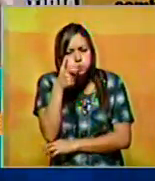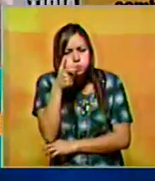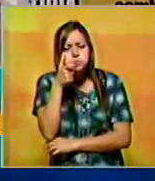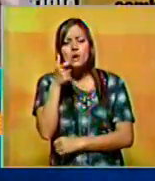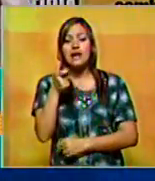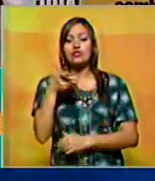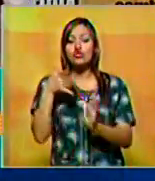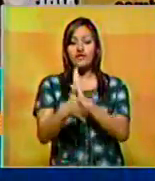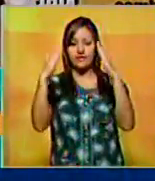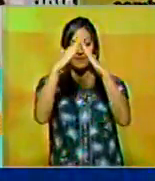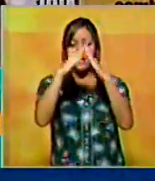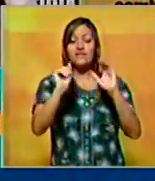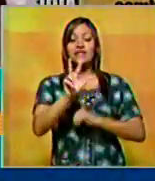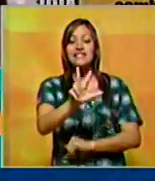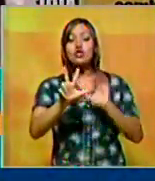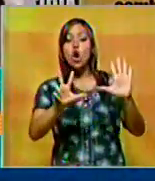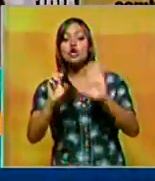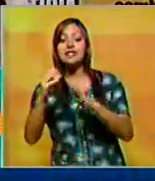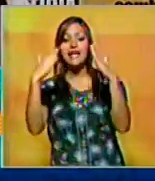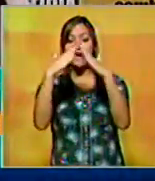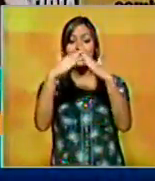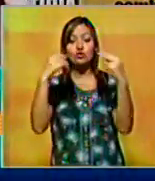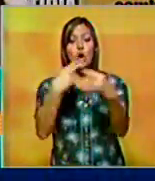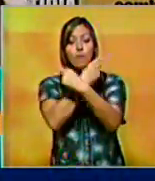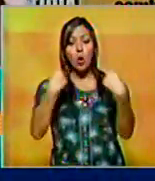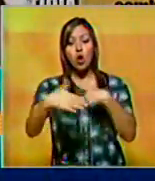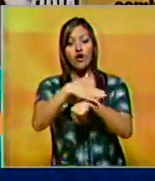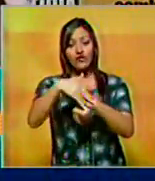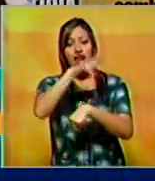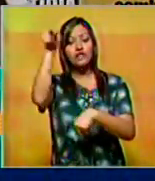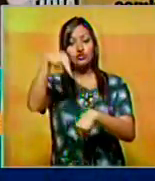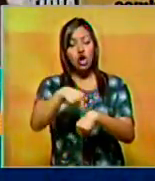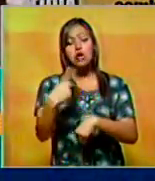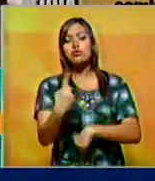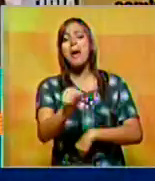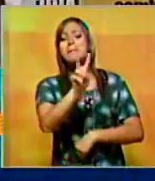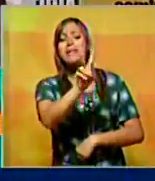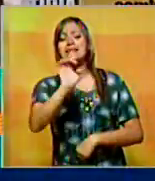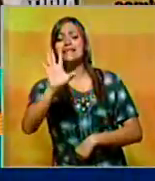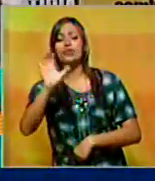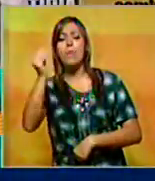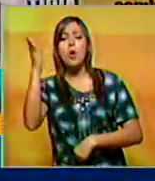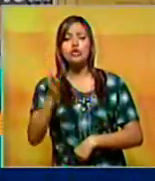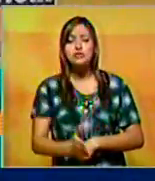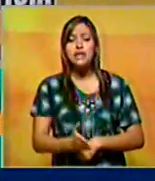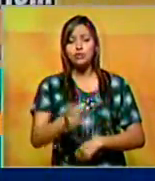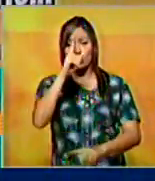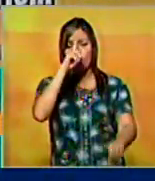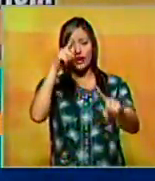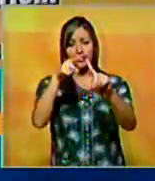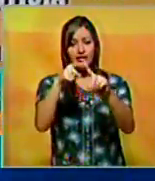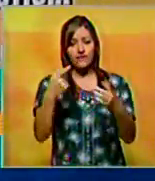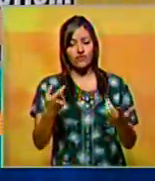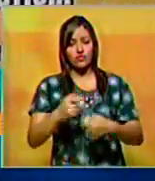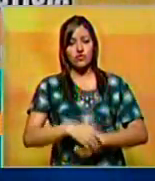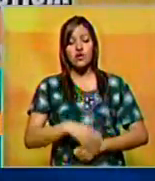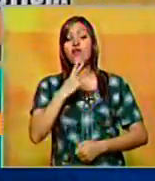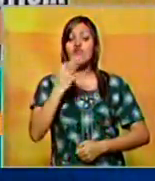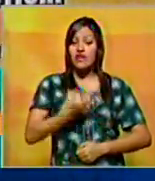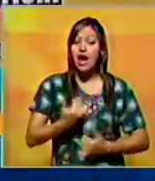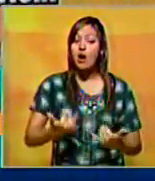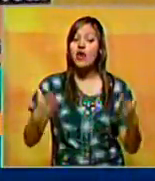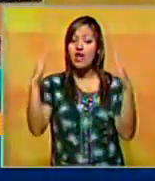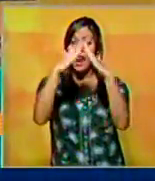Dicen que de las 380 casas prometidas por el gobierno, solo se cumplió el 25% de la meta. La realidad de las